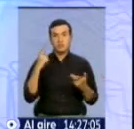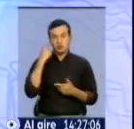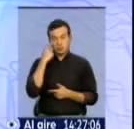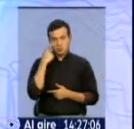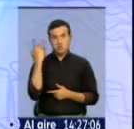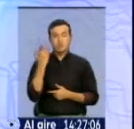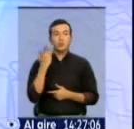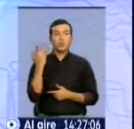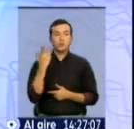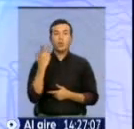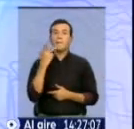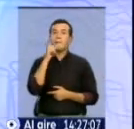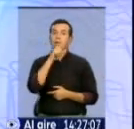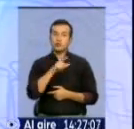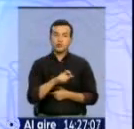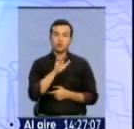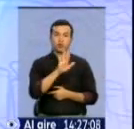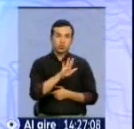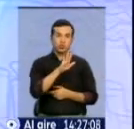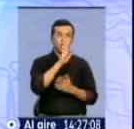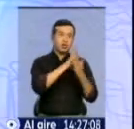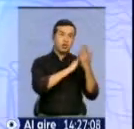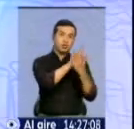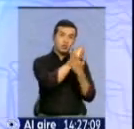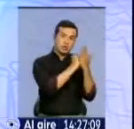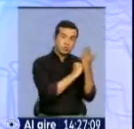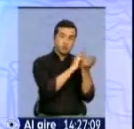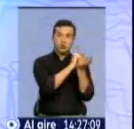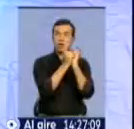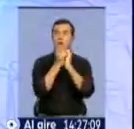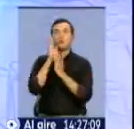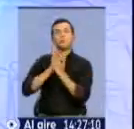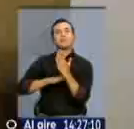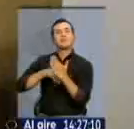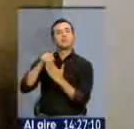facetas que atraviesa un artista que va del dibujo hacia la pintura.